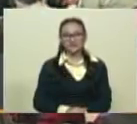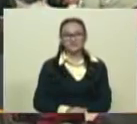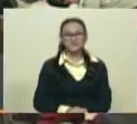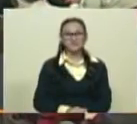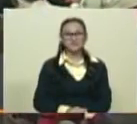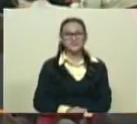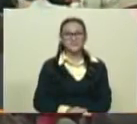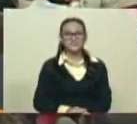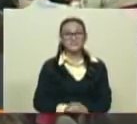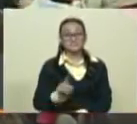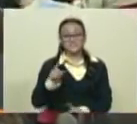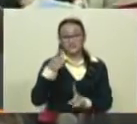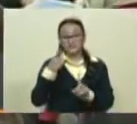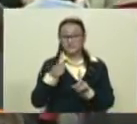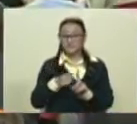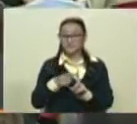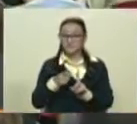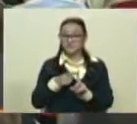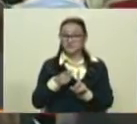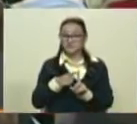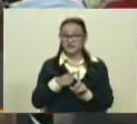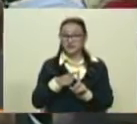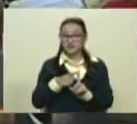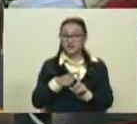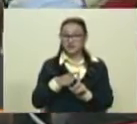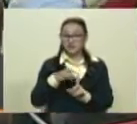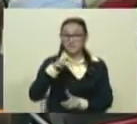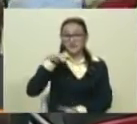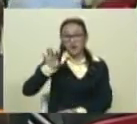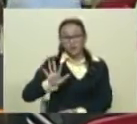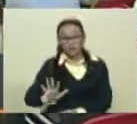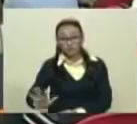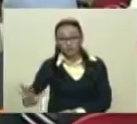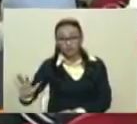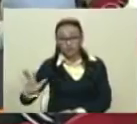Bueno, en primer lugar, Mercosur se conformó